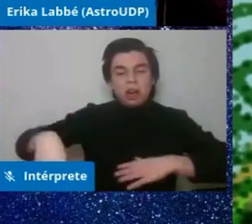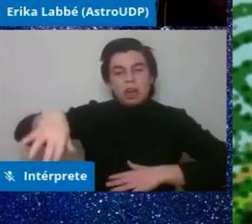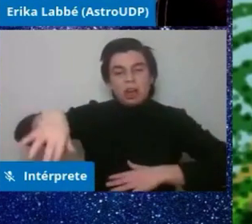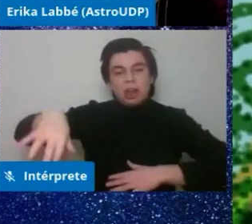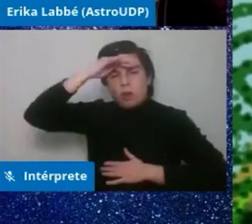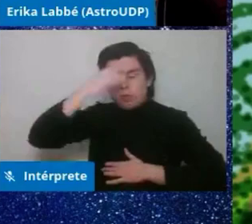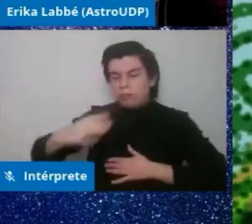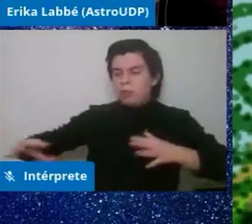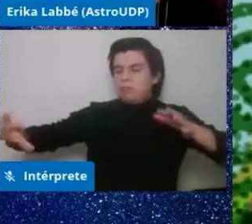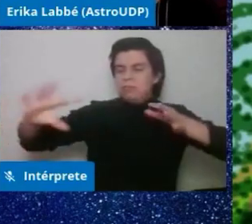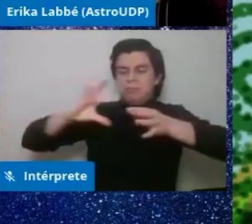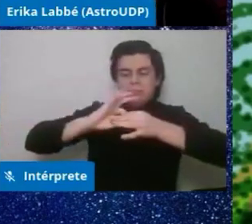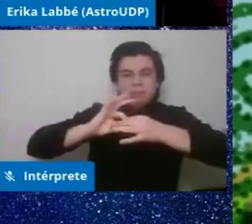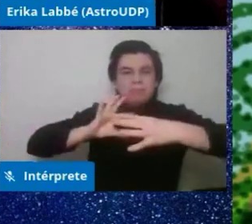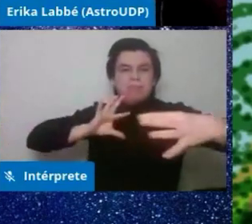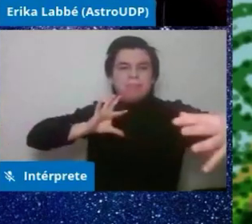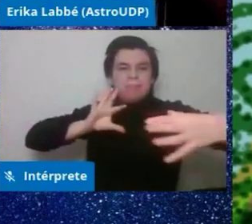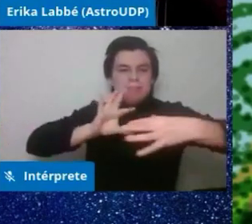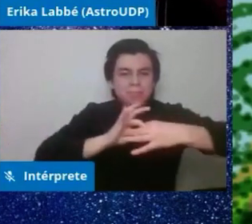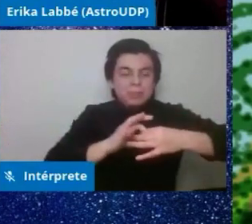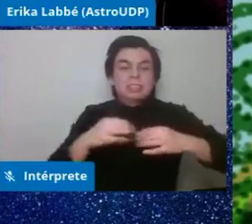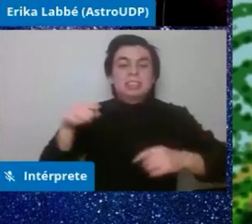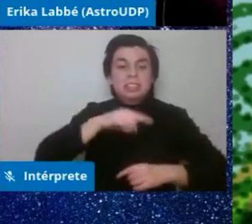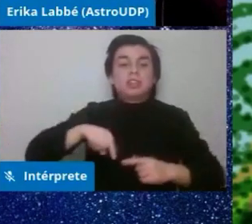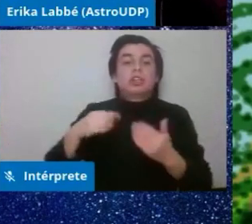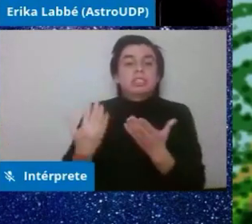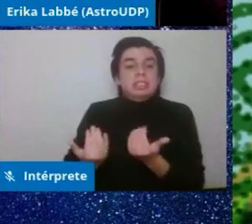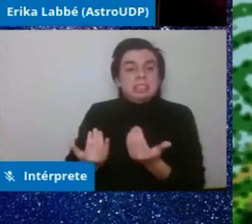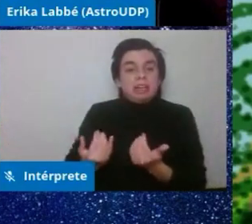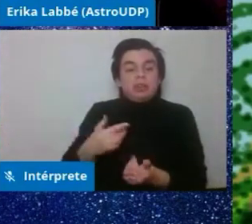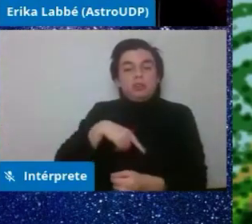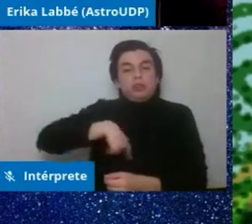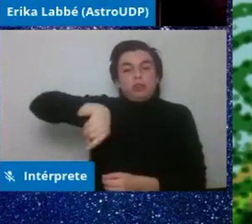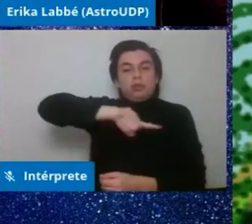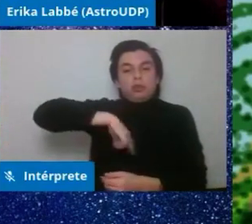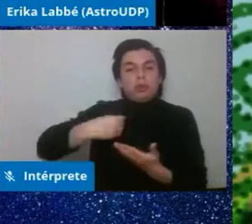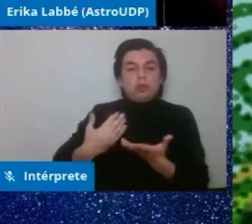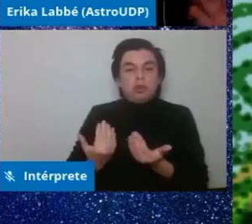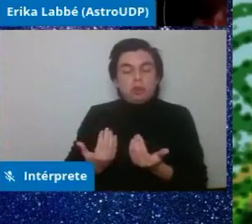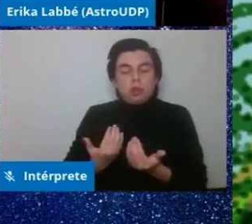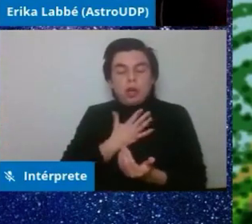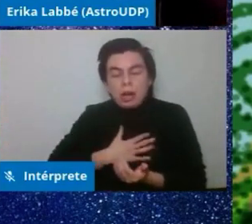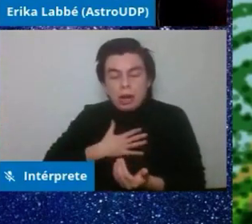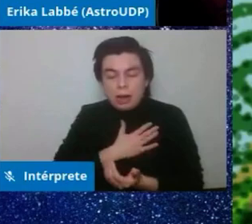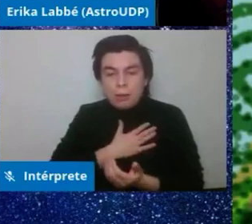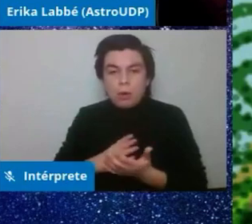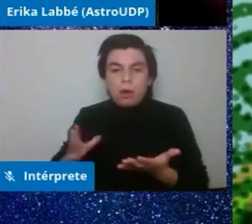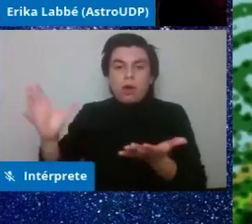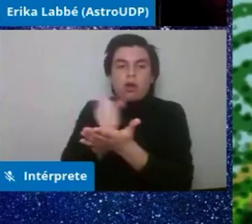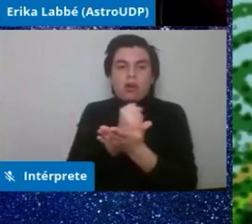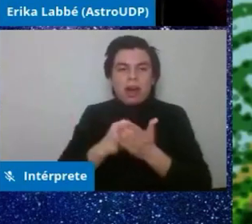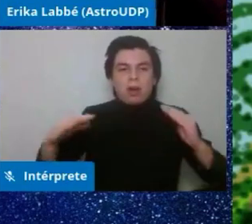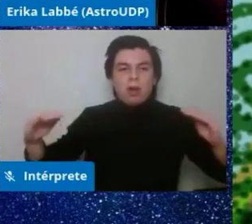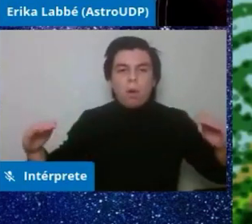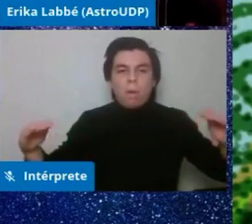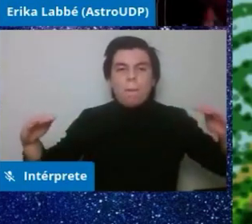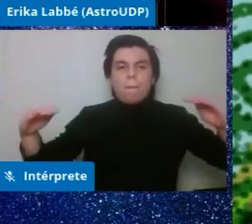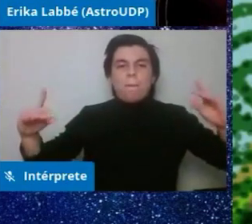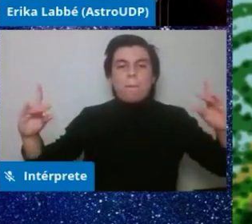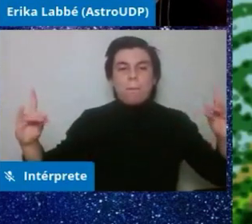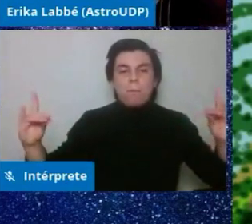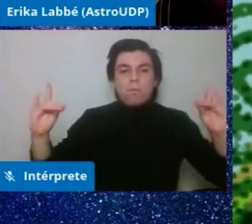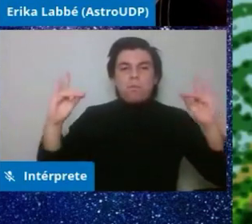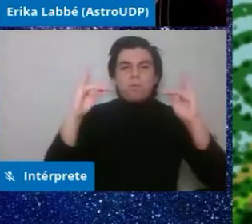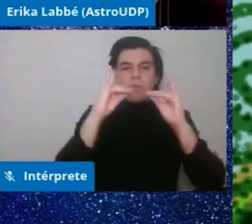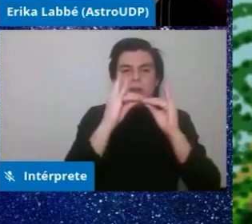generar estos puentes y co-crear y trabajar en conjunto, ¿sí? Como les digo, antes de esto puede ser que no haya habido